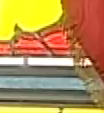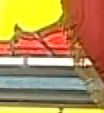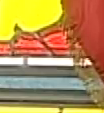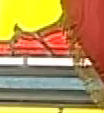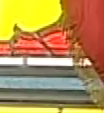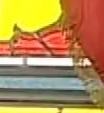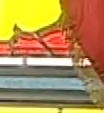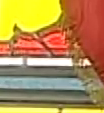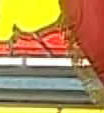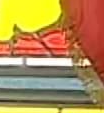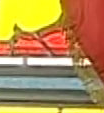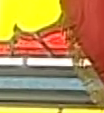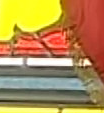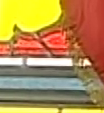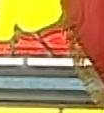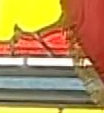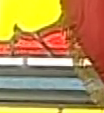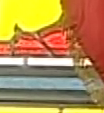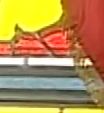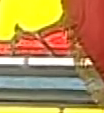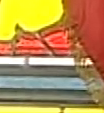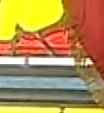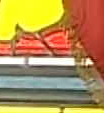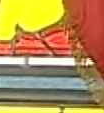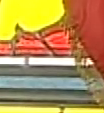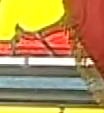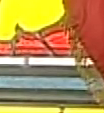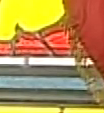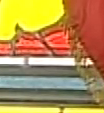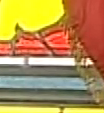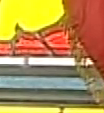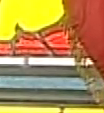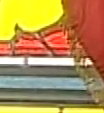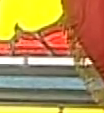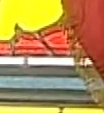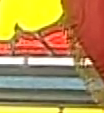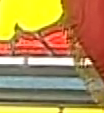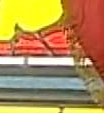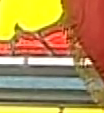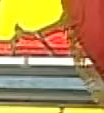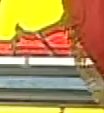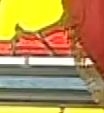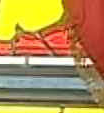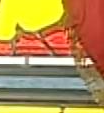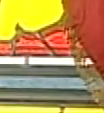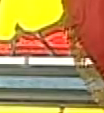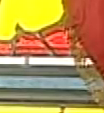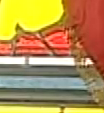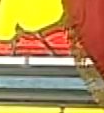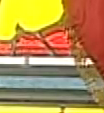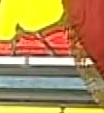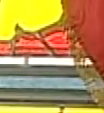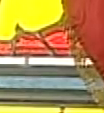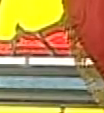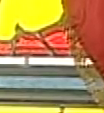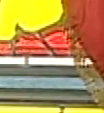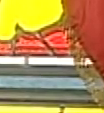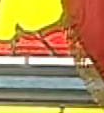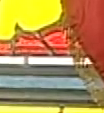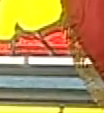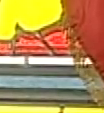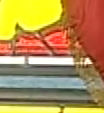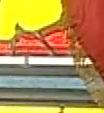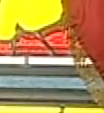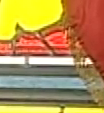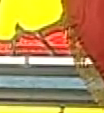en la inversión del Estado Zulia. Ha sido una jornada, presidente, calificada por los propios gobernadores como extraordinaria. Se han aclarado